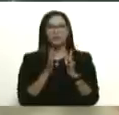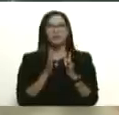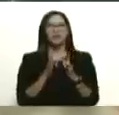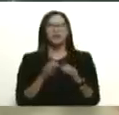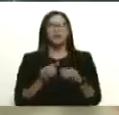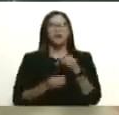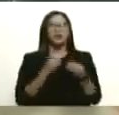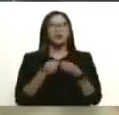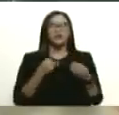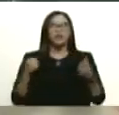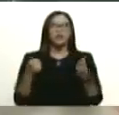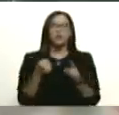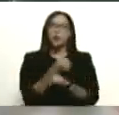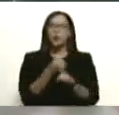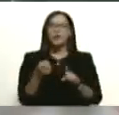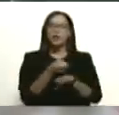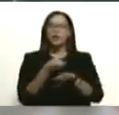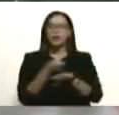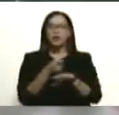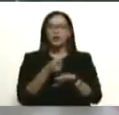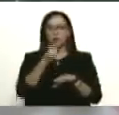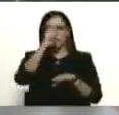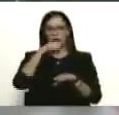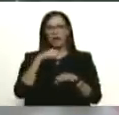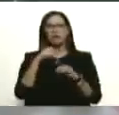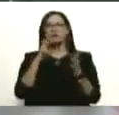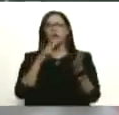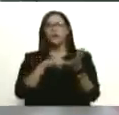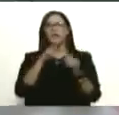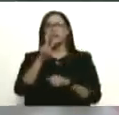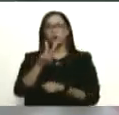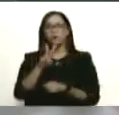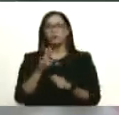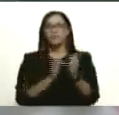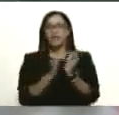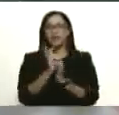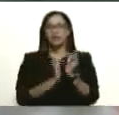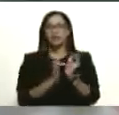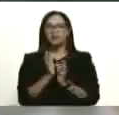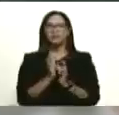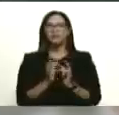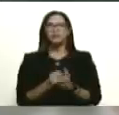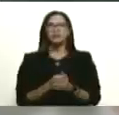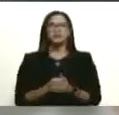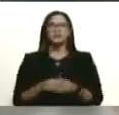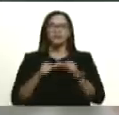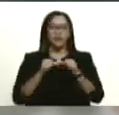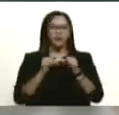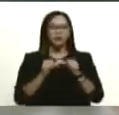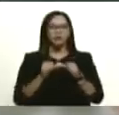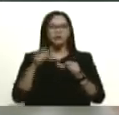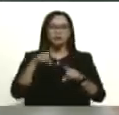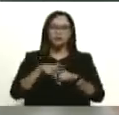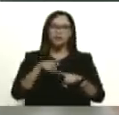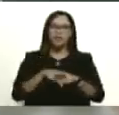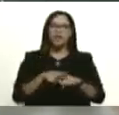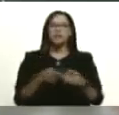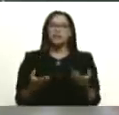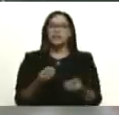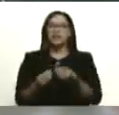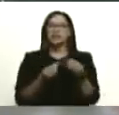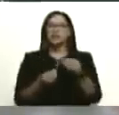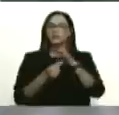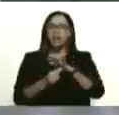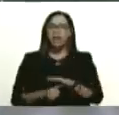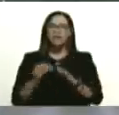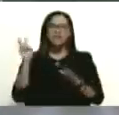fue el golpe de Estado de abril de 2002 con lo que fue el golpe continuado al que ha sido sometido a Venezuela